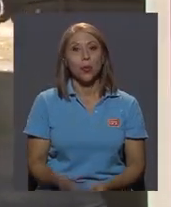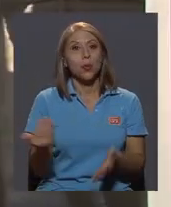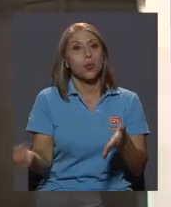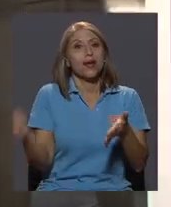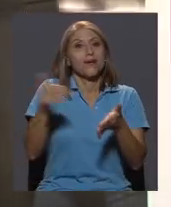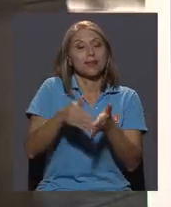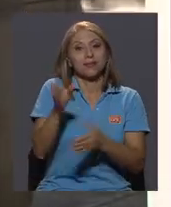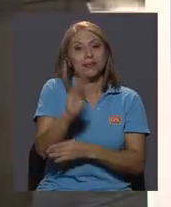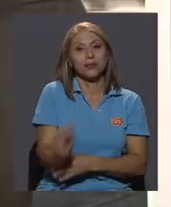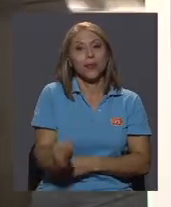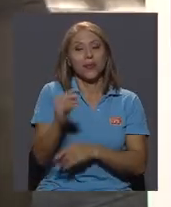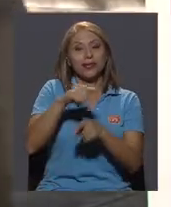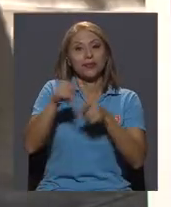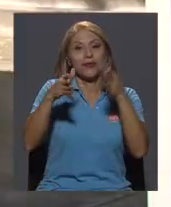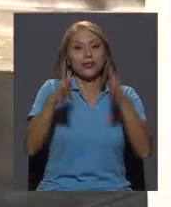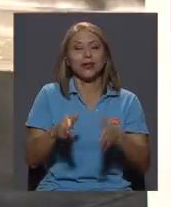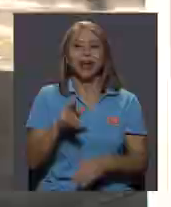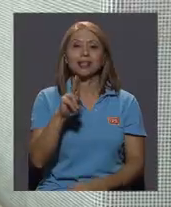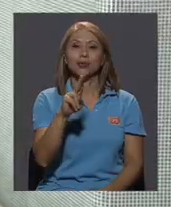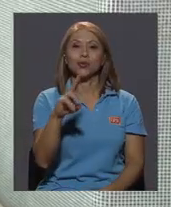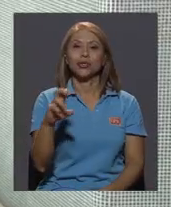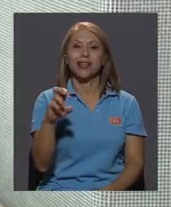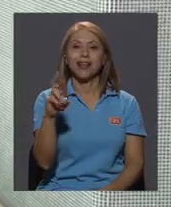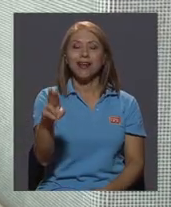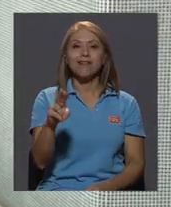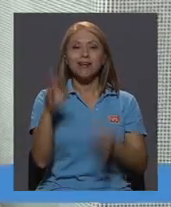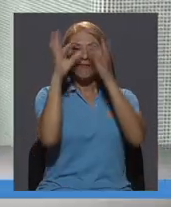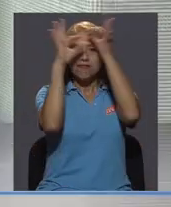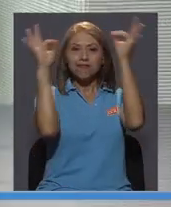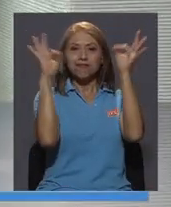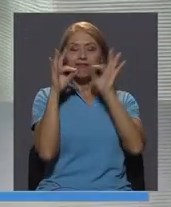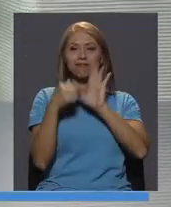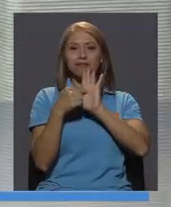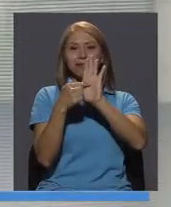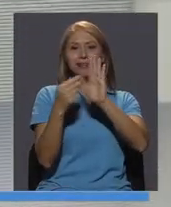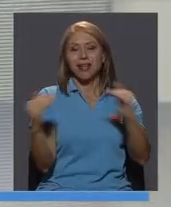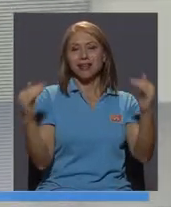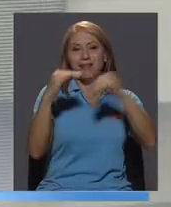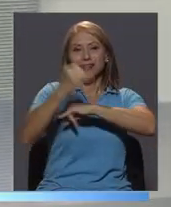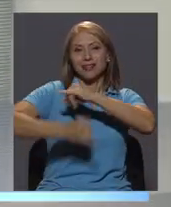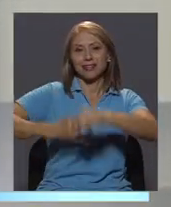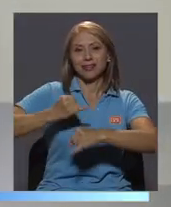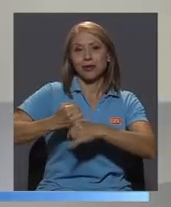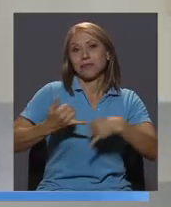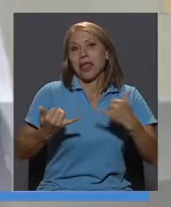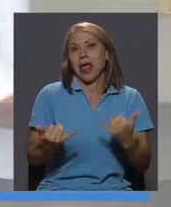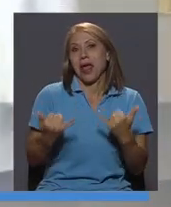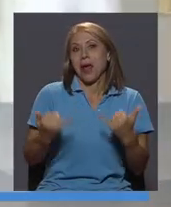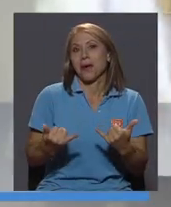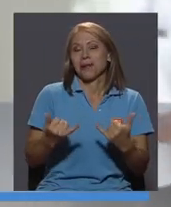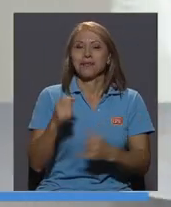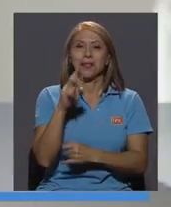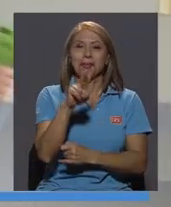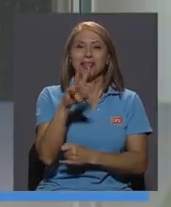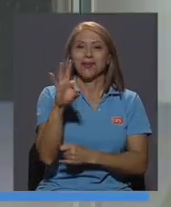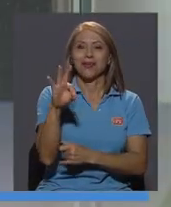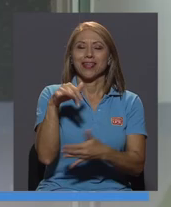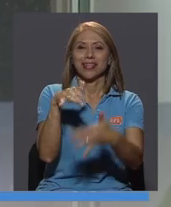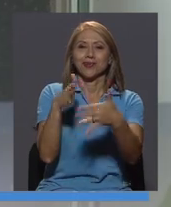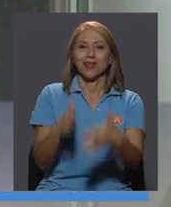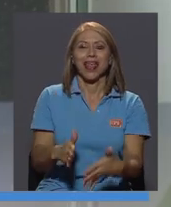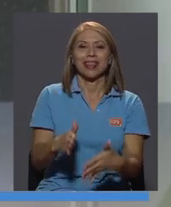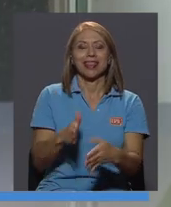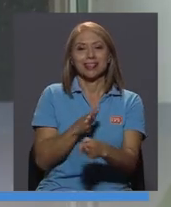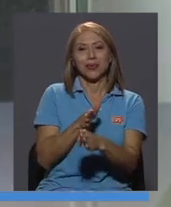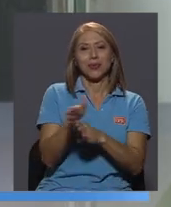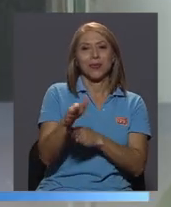Una vez más, los jóvenes profesionales de la UCR destacan a nivel internacional. Esta vez, lo hicieron 29 estudiantes